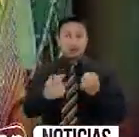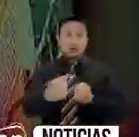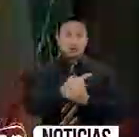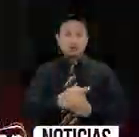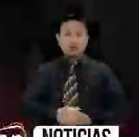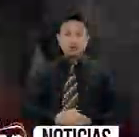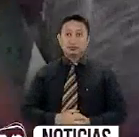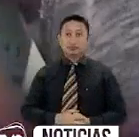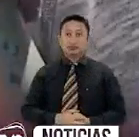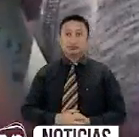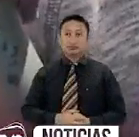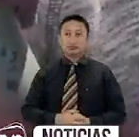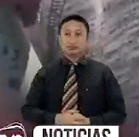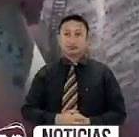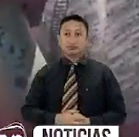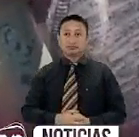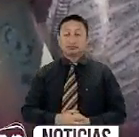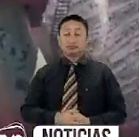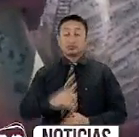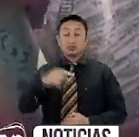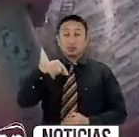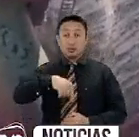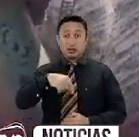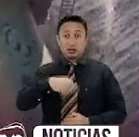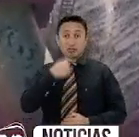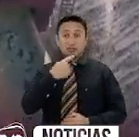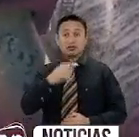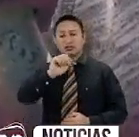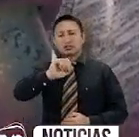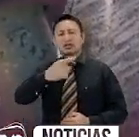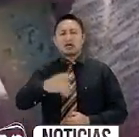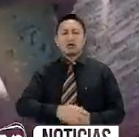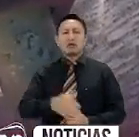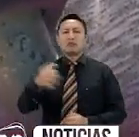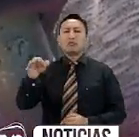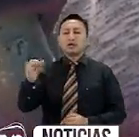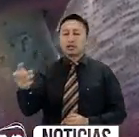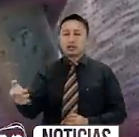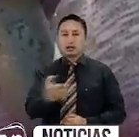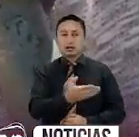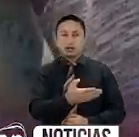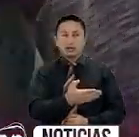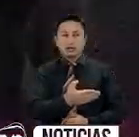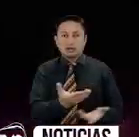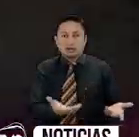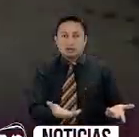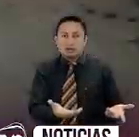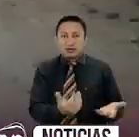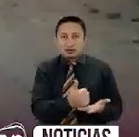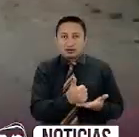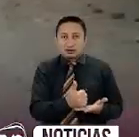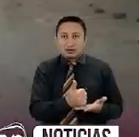respectivos. No, porque aquí solo hablan que se quedan en papeles, pero a la hora del hecho nadie hace nada.